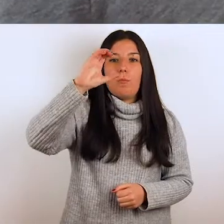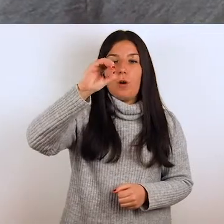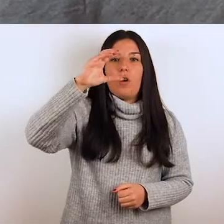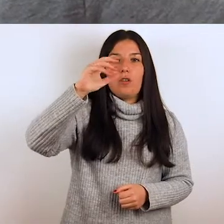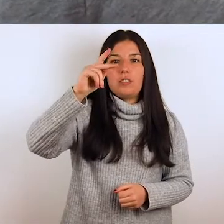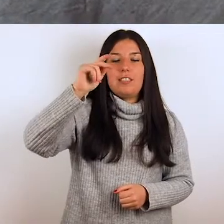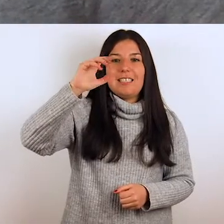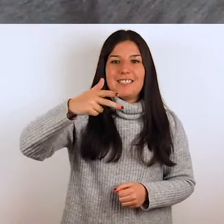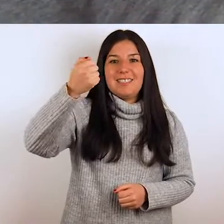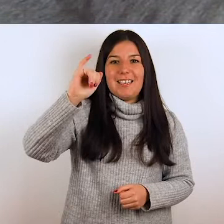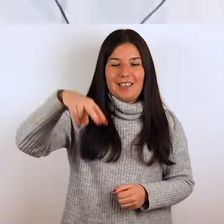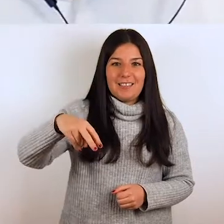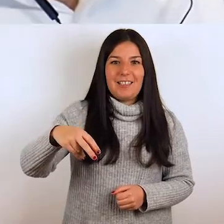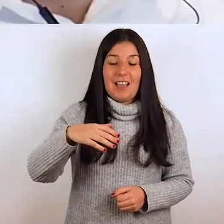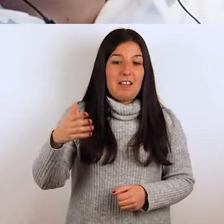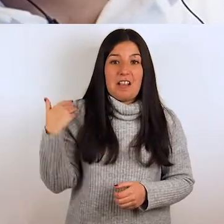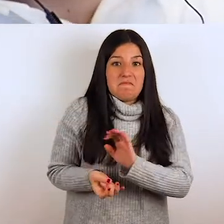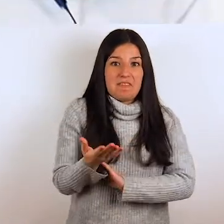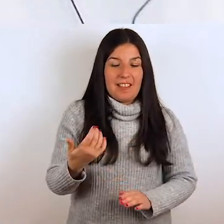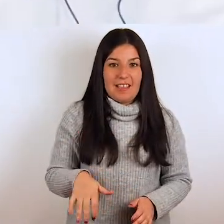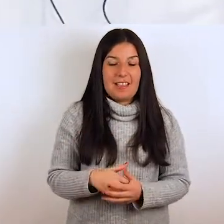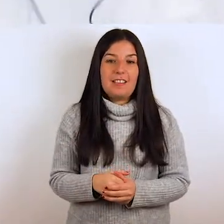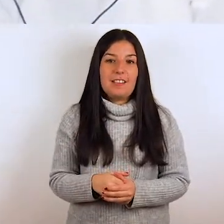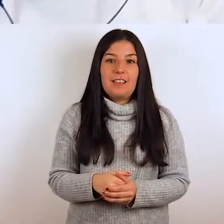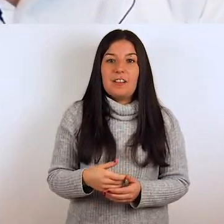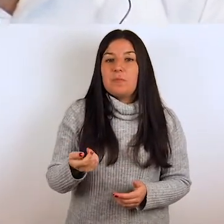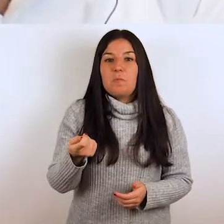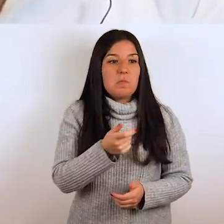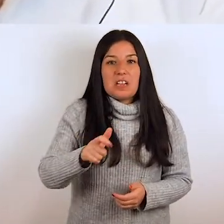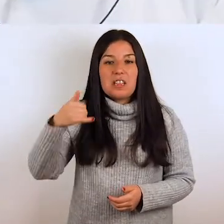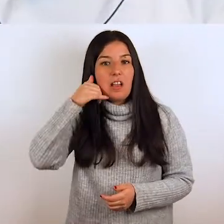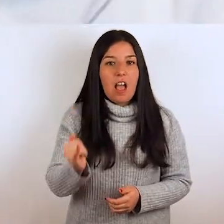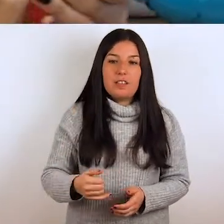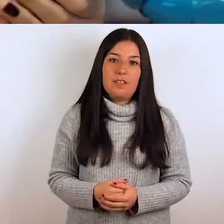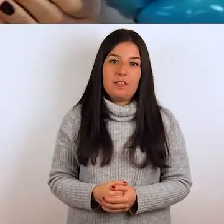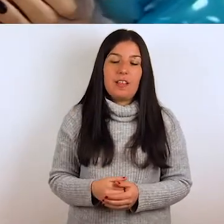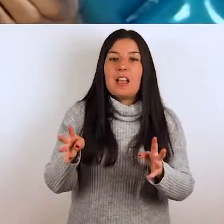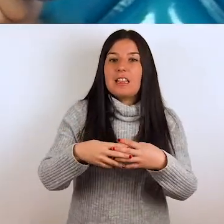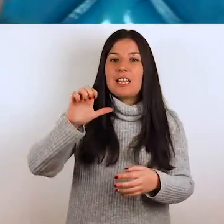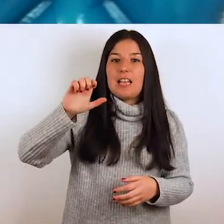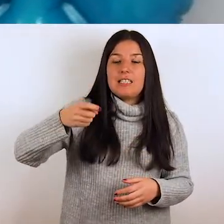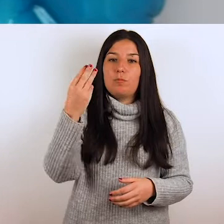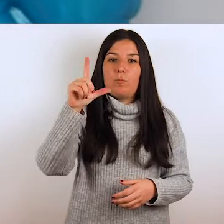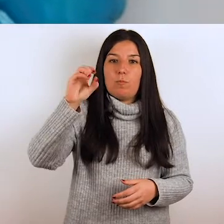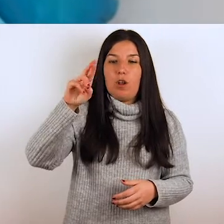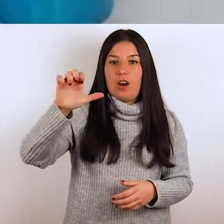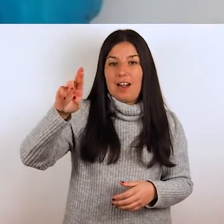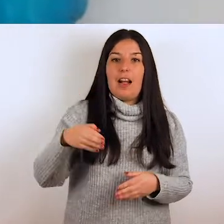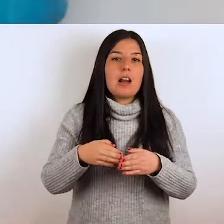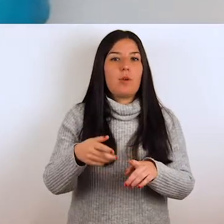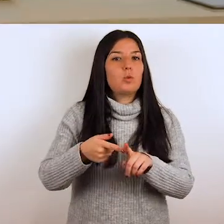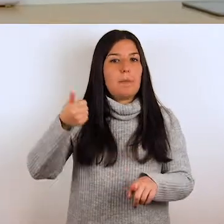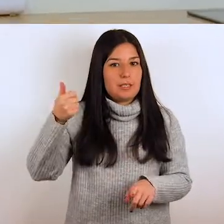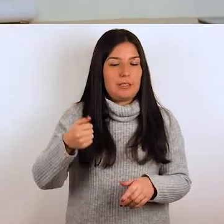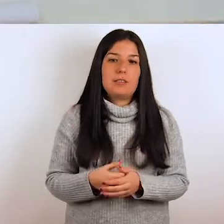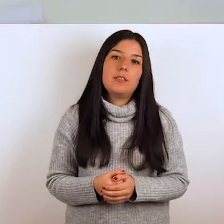Hace 10 años, Blockchain acababa de nacer, muy poca gente tenía smartphone e Internet Explorer era además utilizado. No